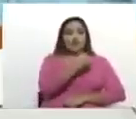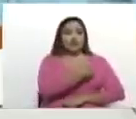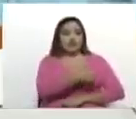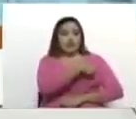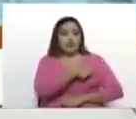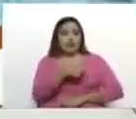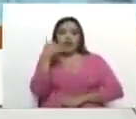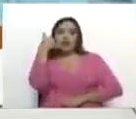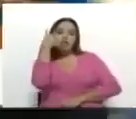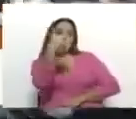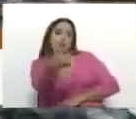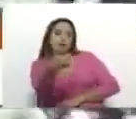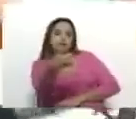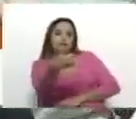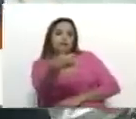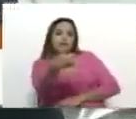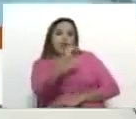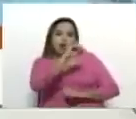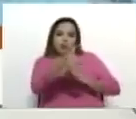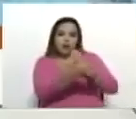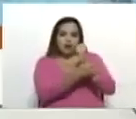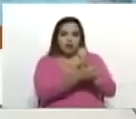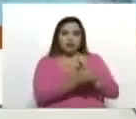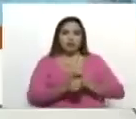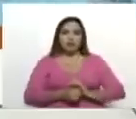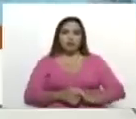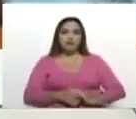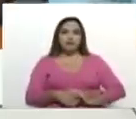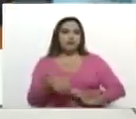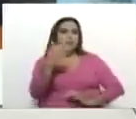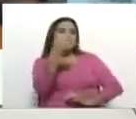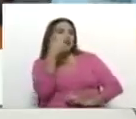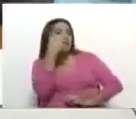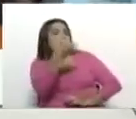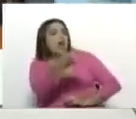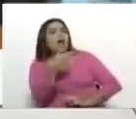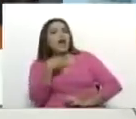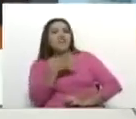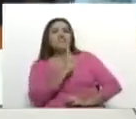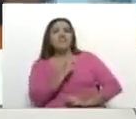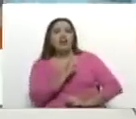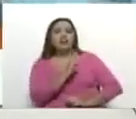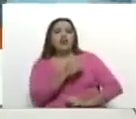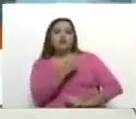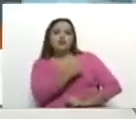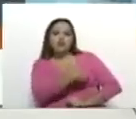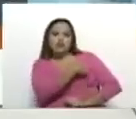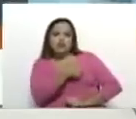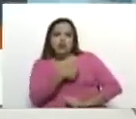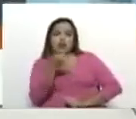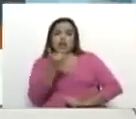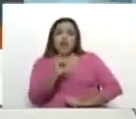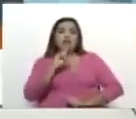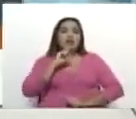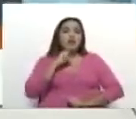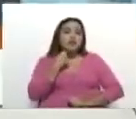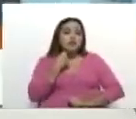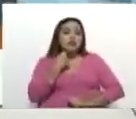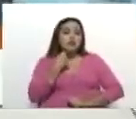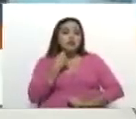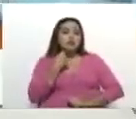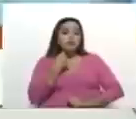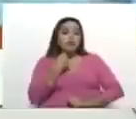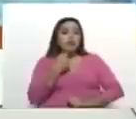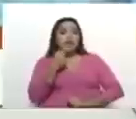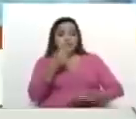llamaron a guaidó presidente Correa de un supuesto banco suizo y todo eso estaba saliendo en vivo en una radio rusa y